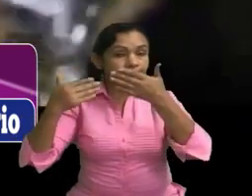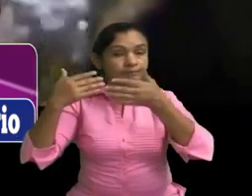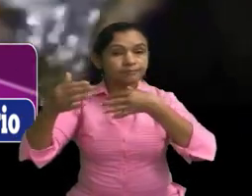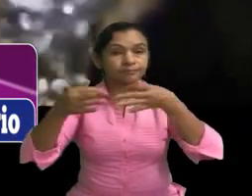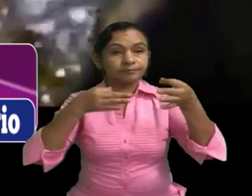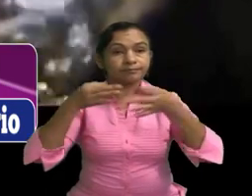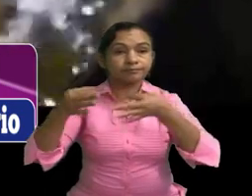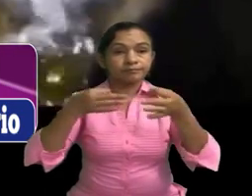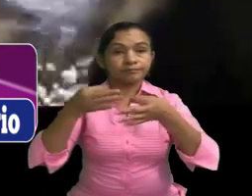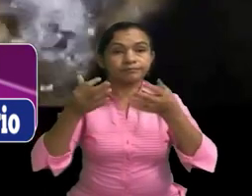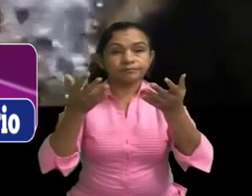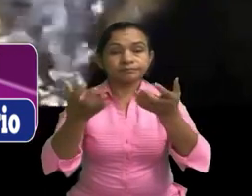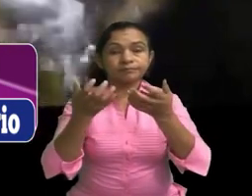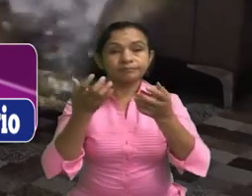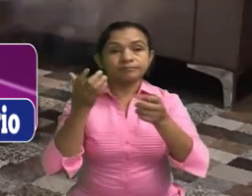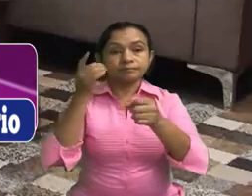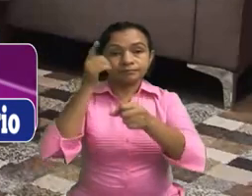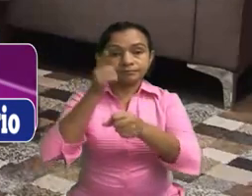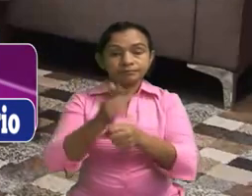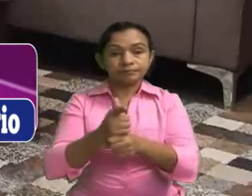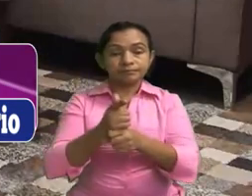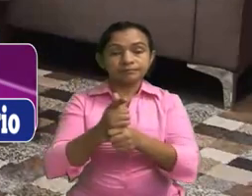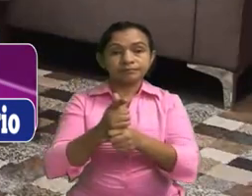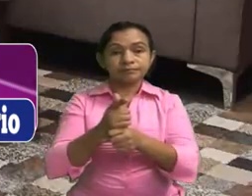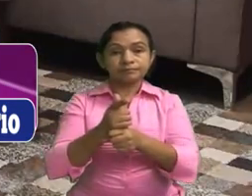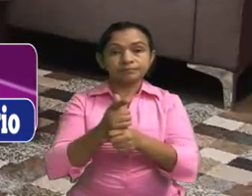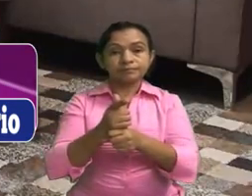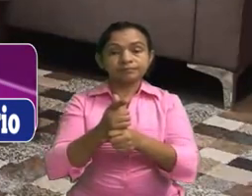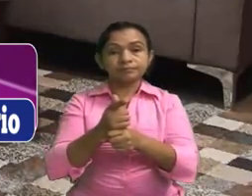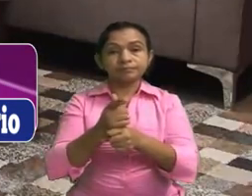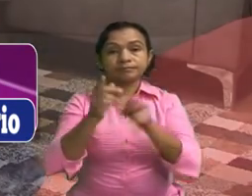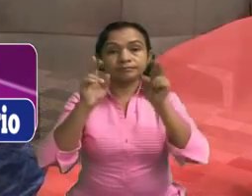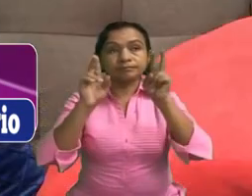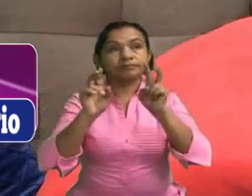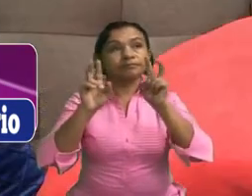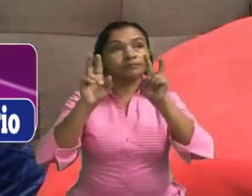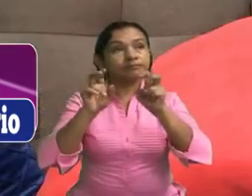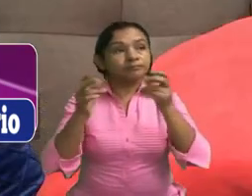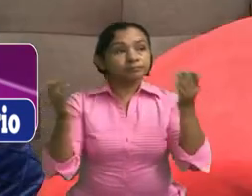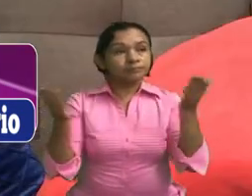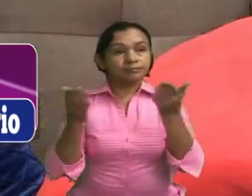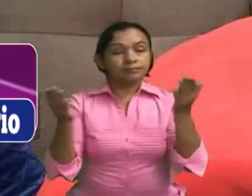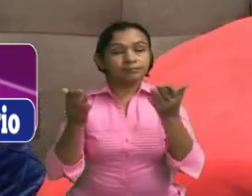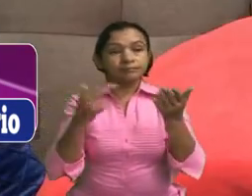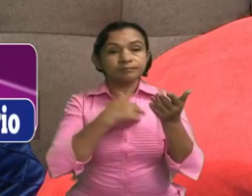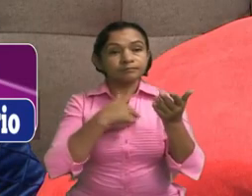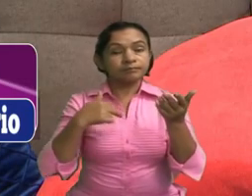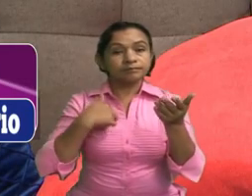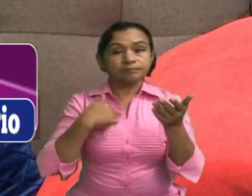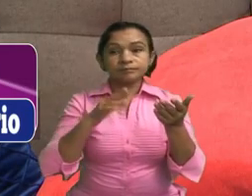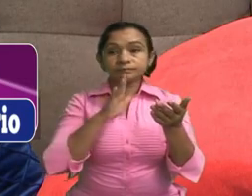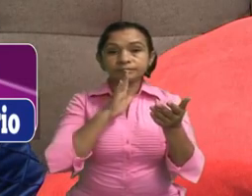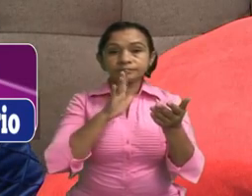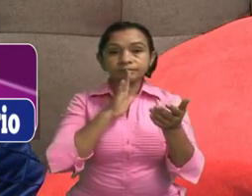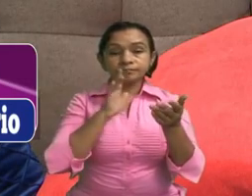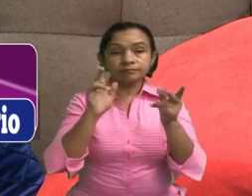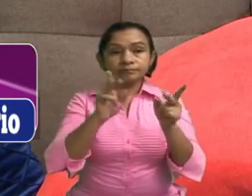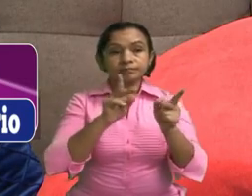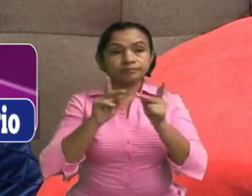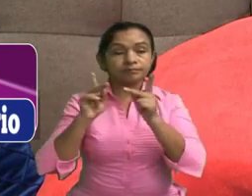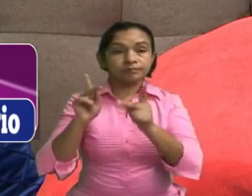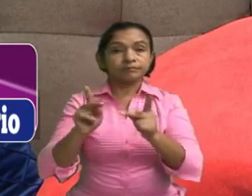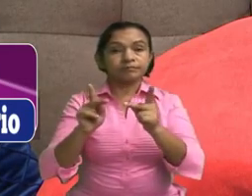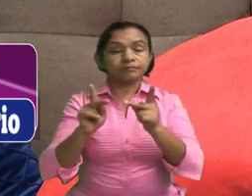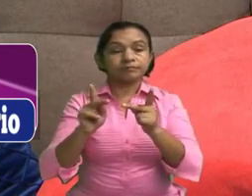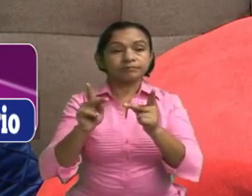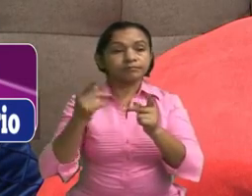esta ocasión queremos compartirle este video en el cual hablan precisamente los comunitarios y ahí